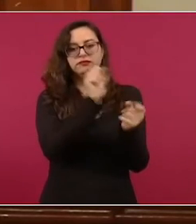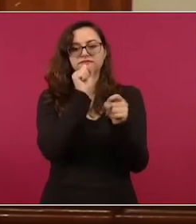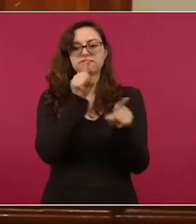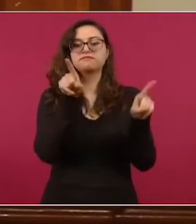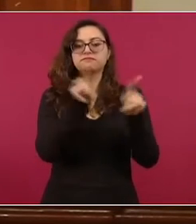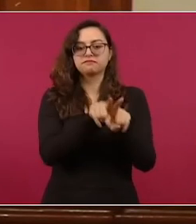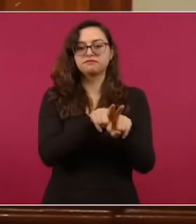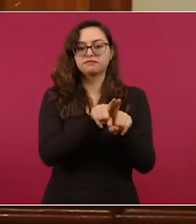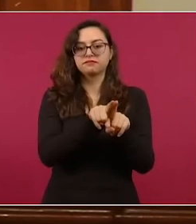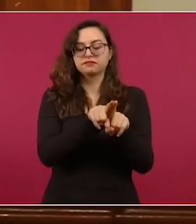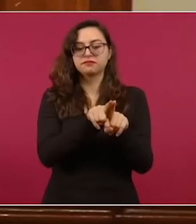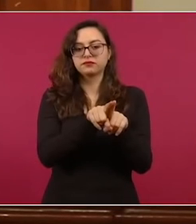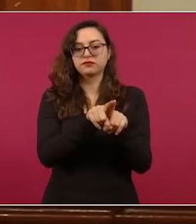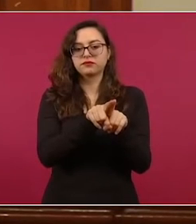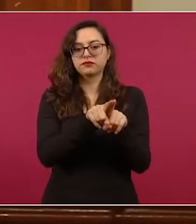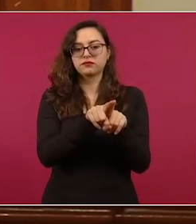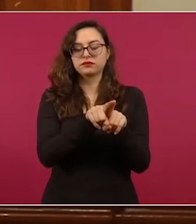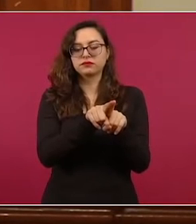don Jesús